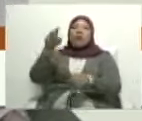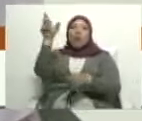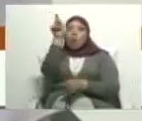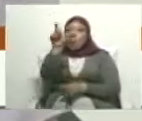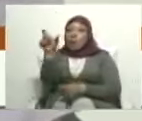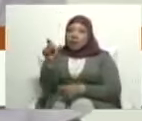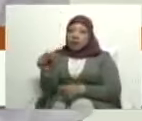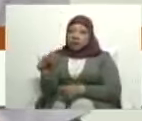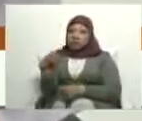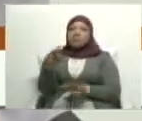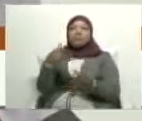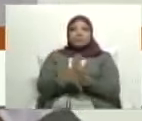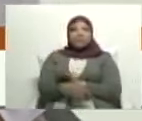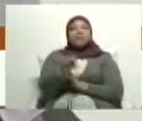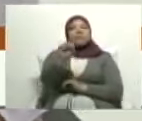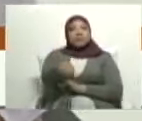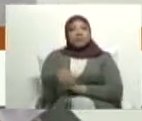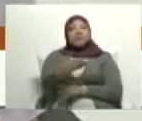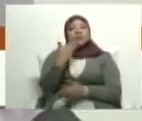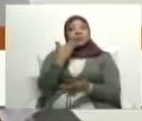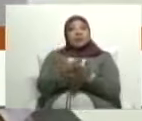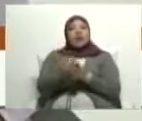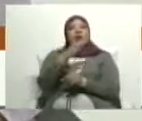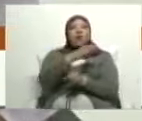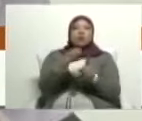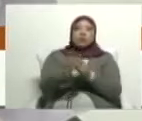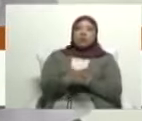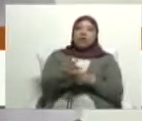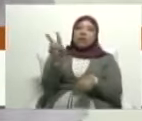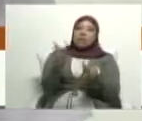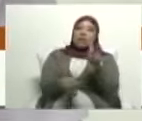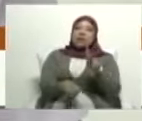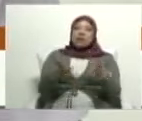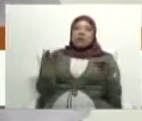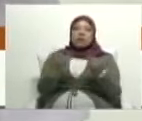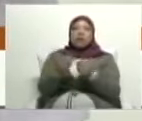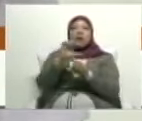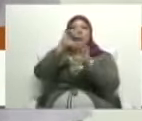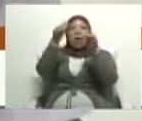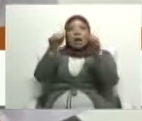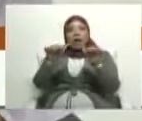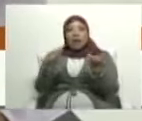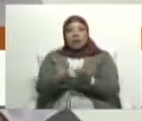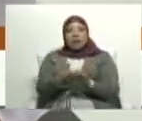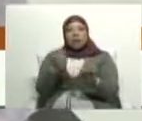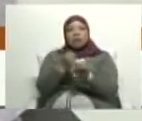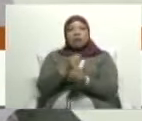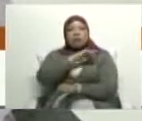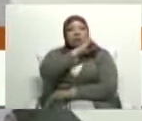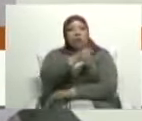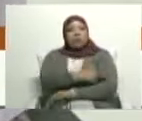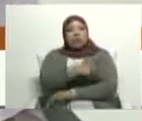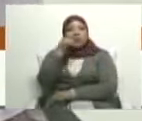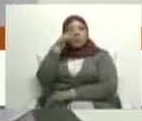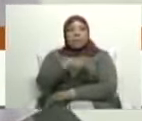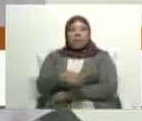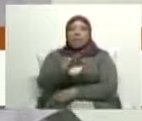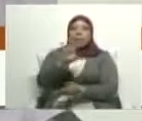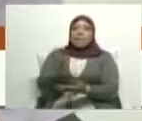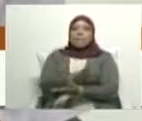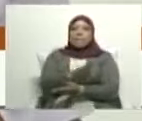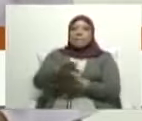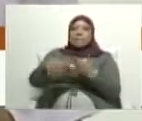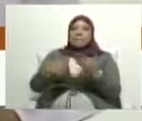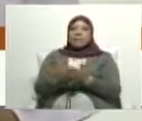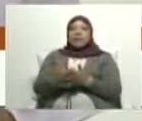Esequiba. Allí esa cultura, esas expresiones artísticas, nuestros escritores, nuestros poetas, nuestros músicos,